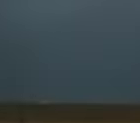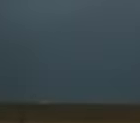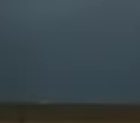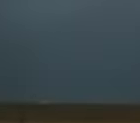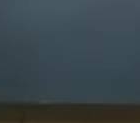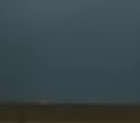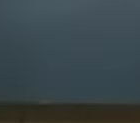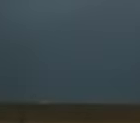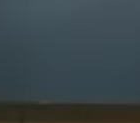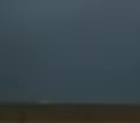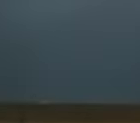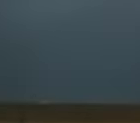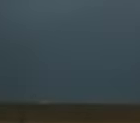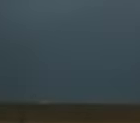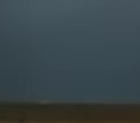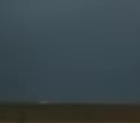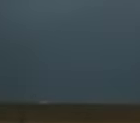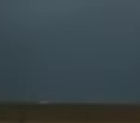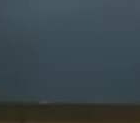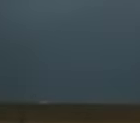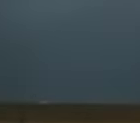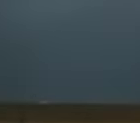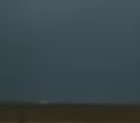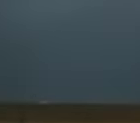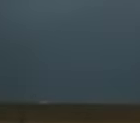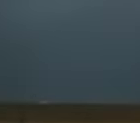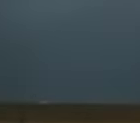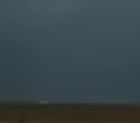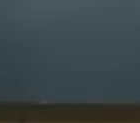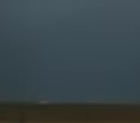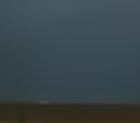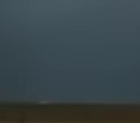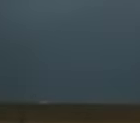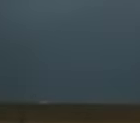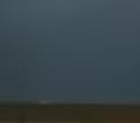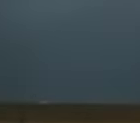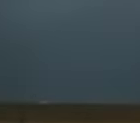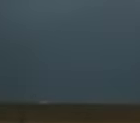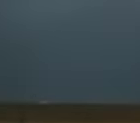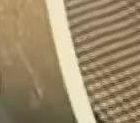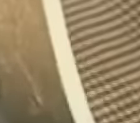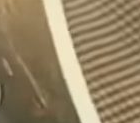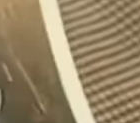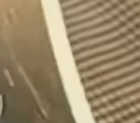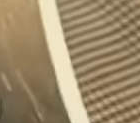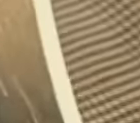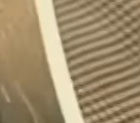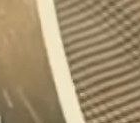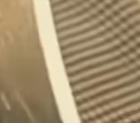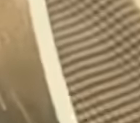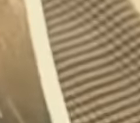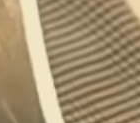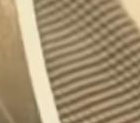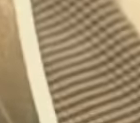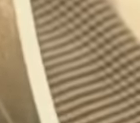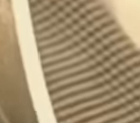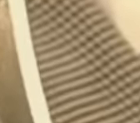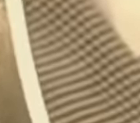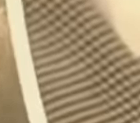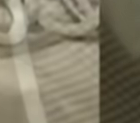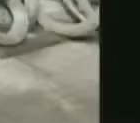estar literalmente gran parte de lo que tiene que servir para que